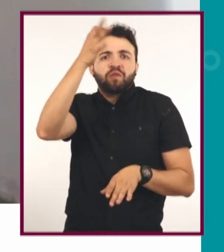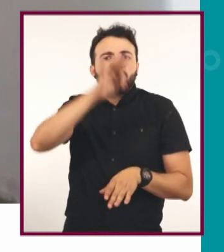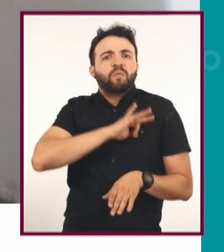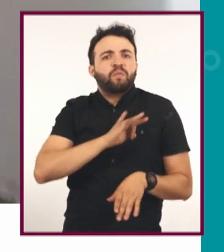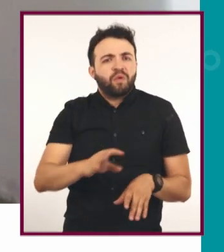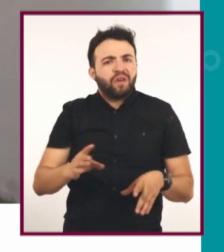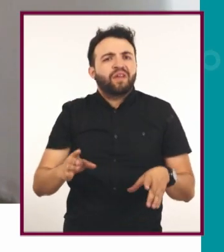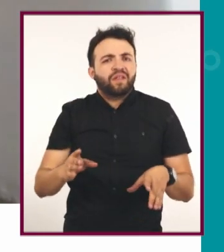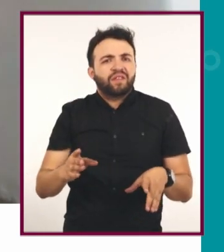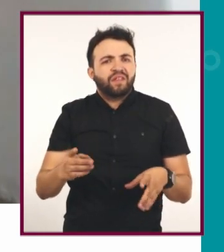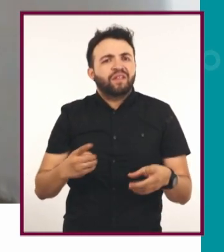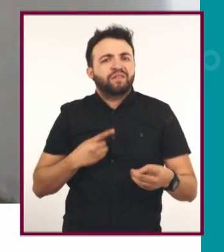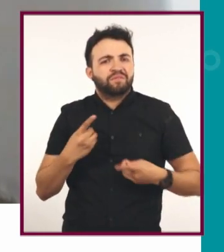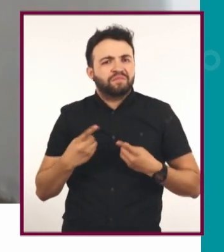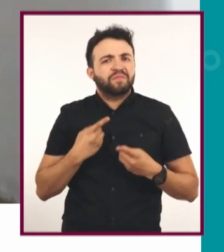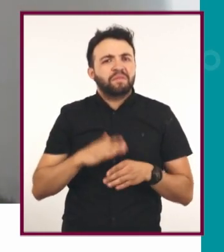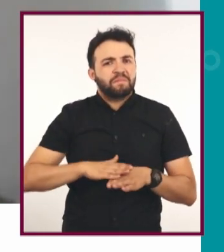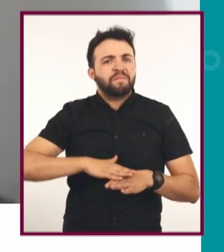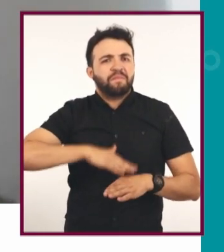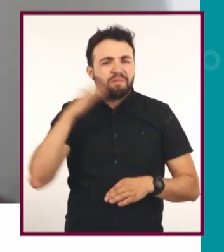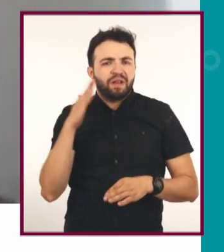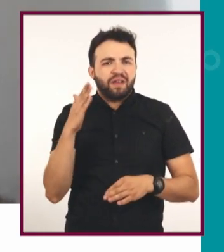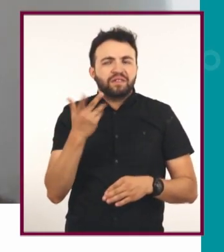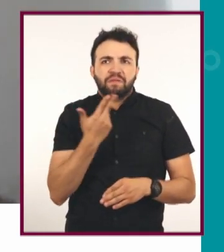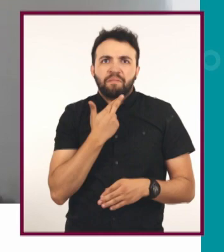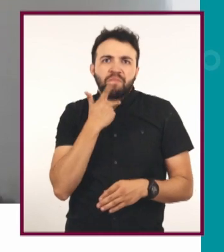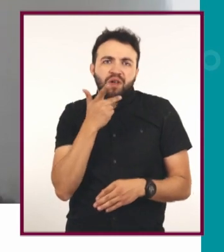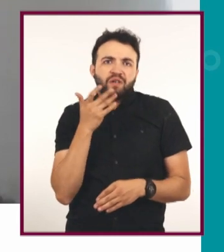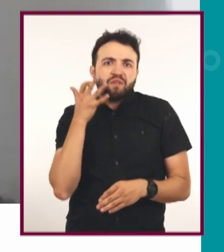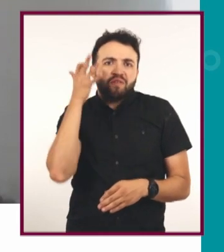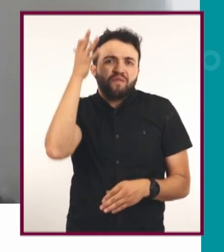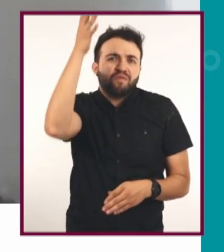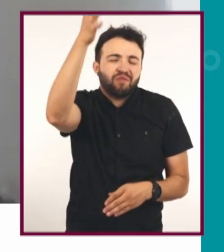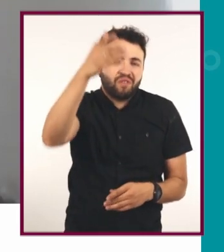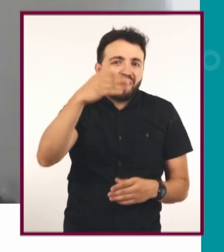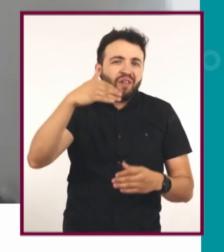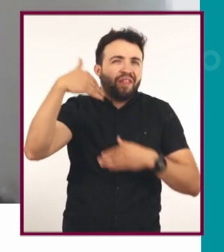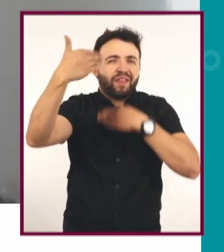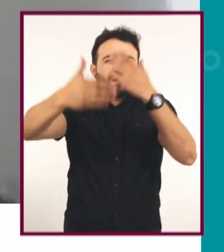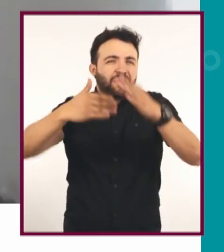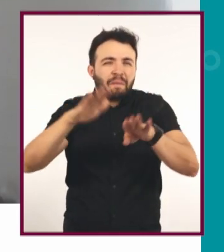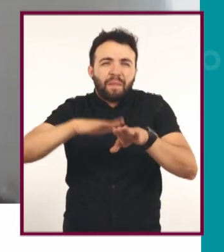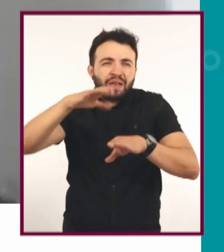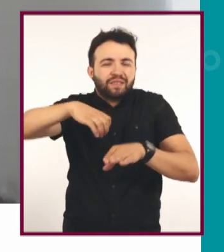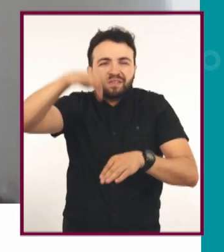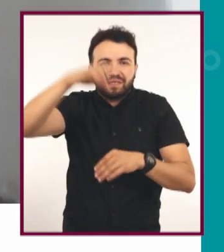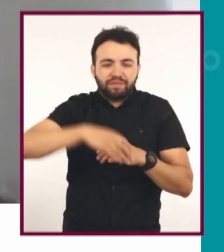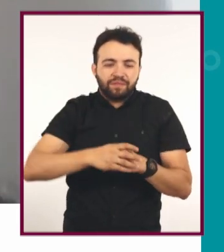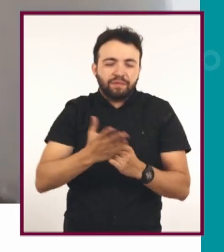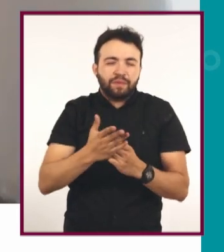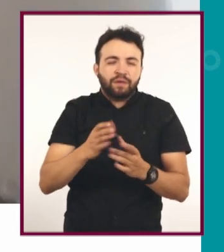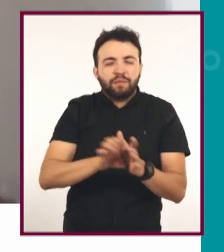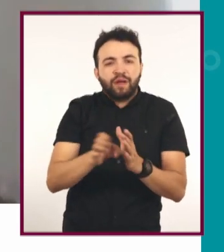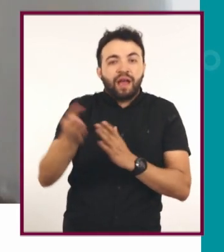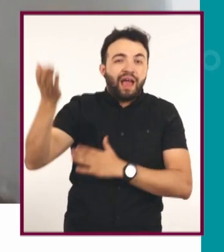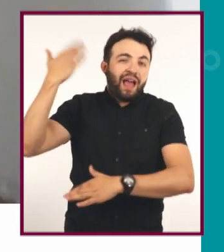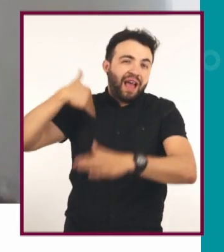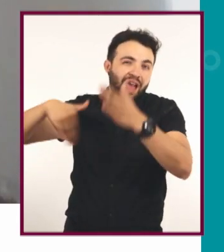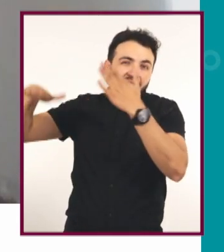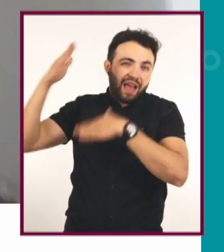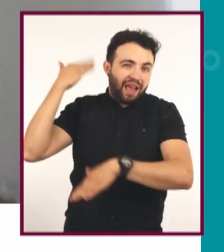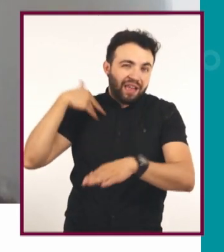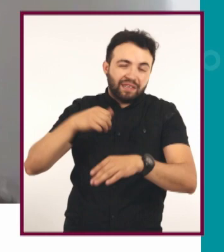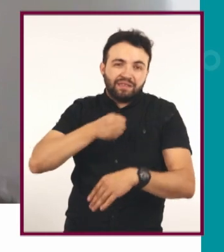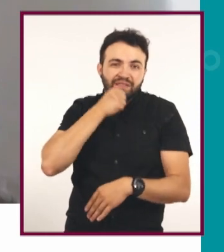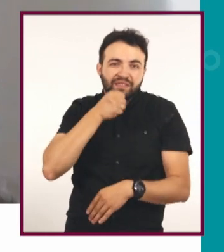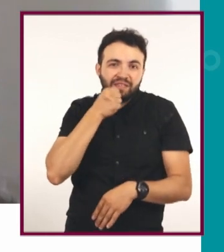tener hijos y una familia, porque lo van a disfrutar más, va a estar mucho mejor después, ¿no? Entonces, y bueno,